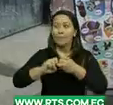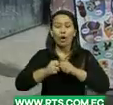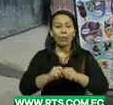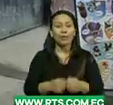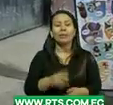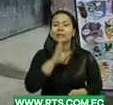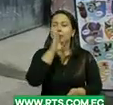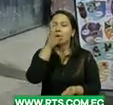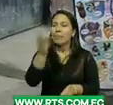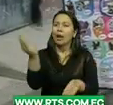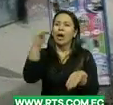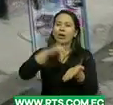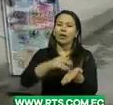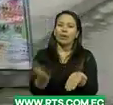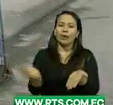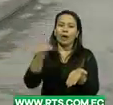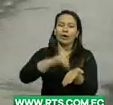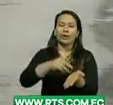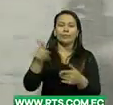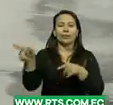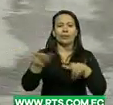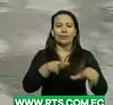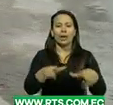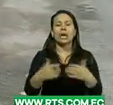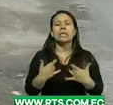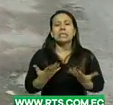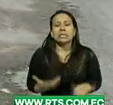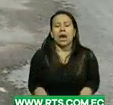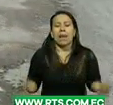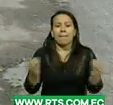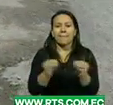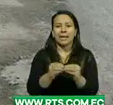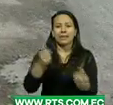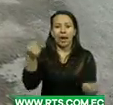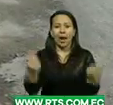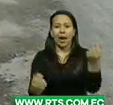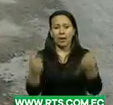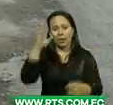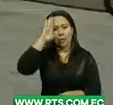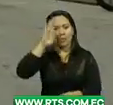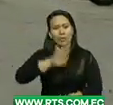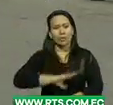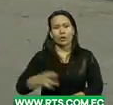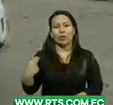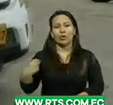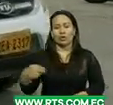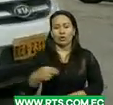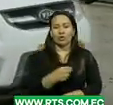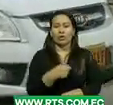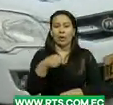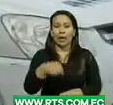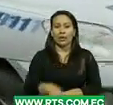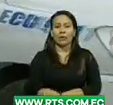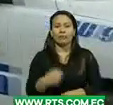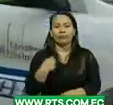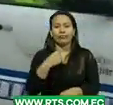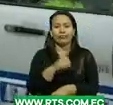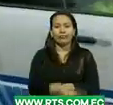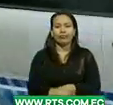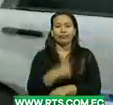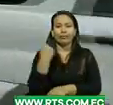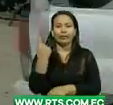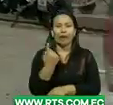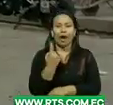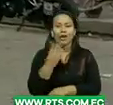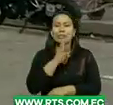repetido constantemente en la zona. Quieren más patrullajes policiales. Y nosotros aquí prácticamente estamos abandonados.